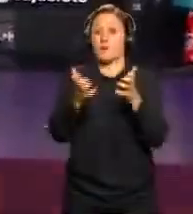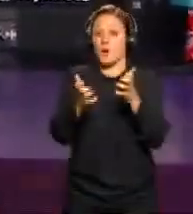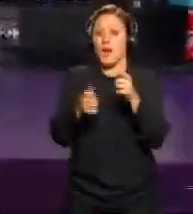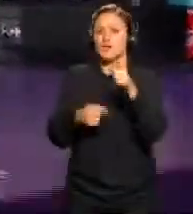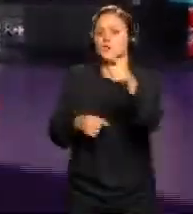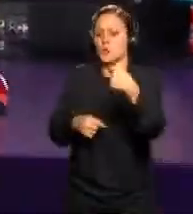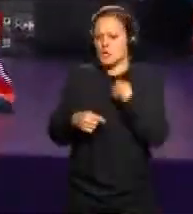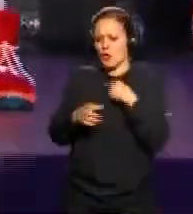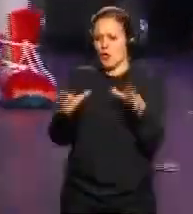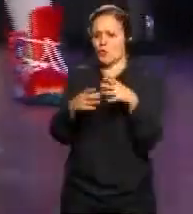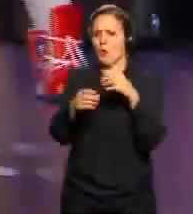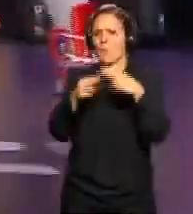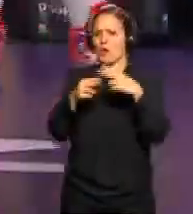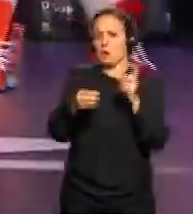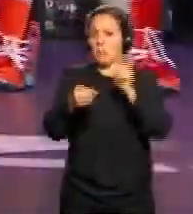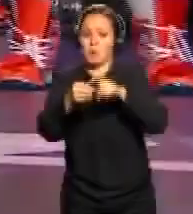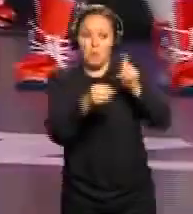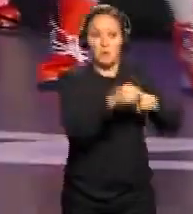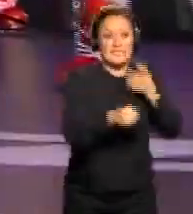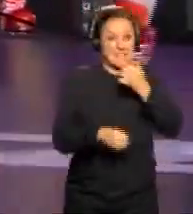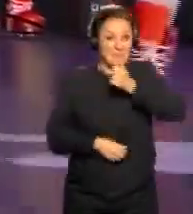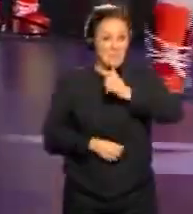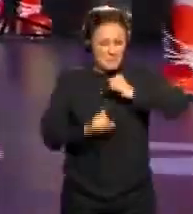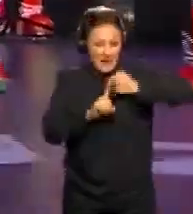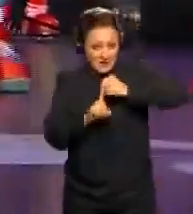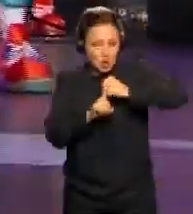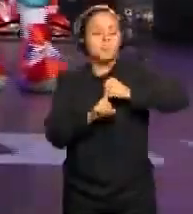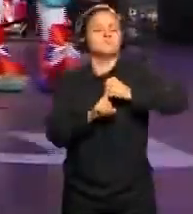logramos aguantar la presión, por el dolor que nos damos los dos.